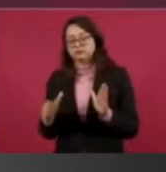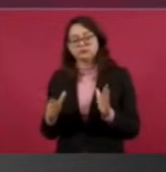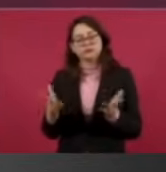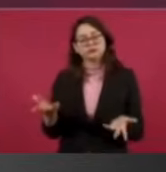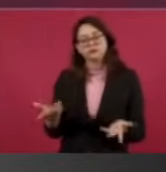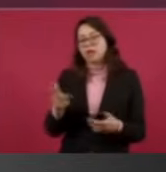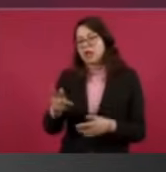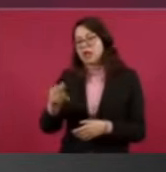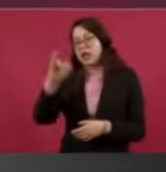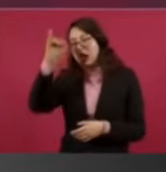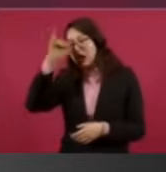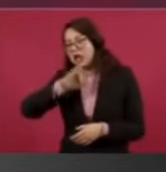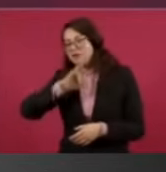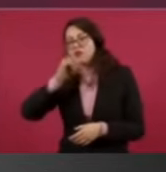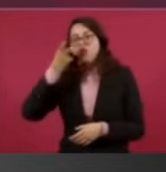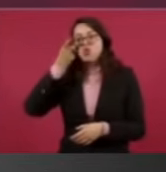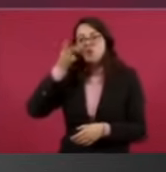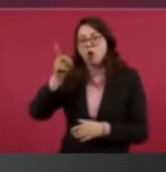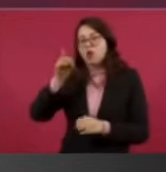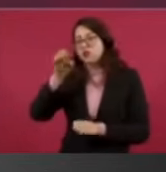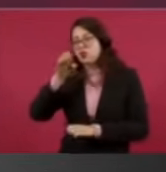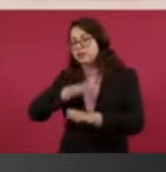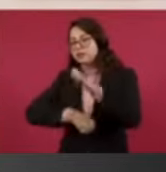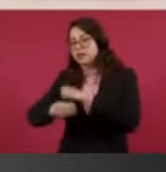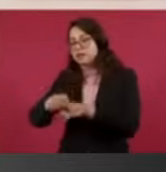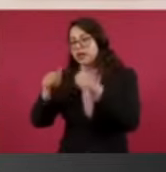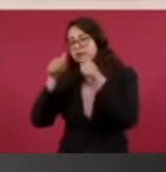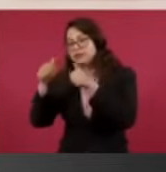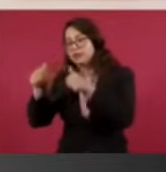era el capital y no el trabajo.